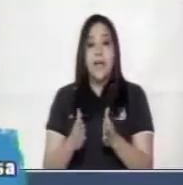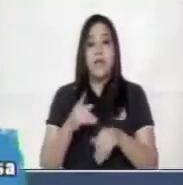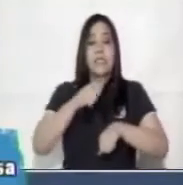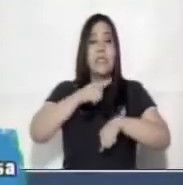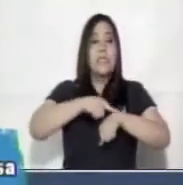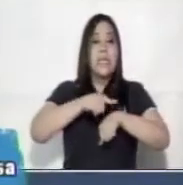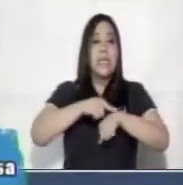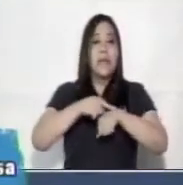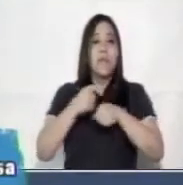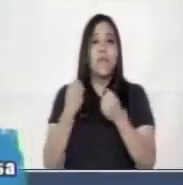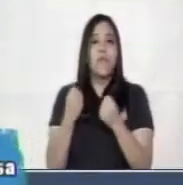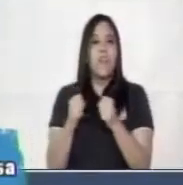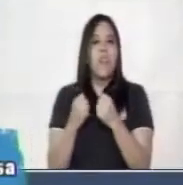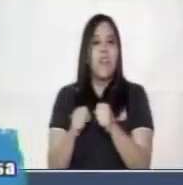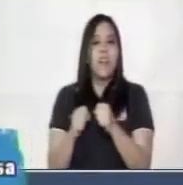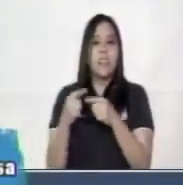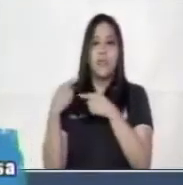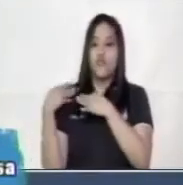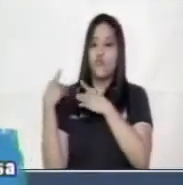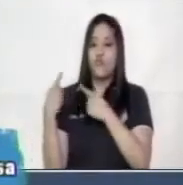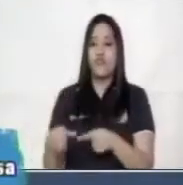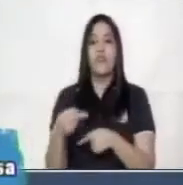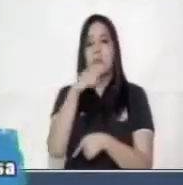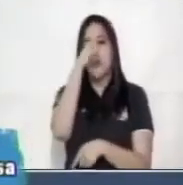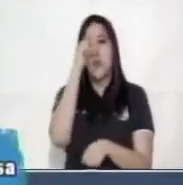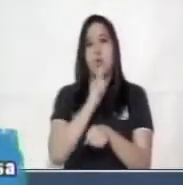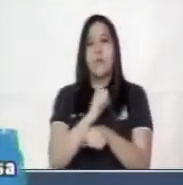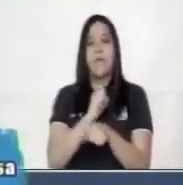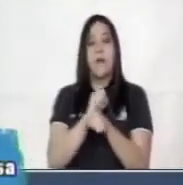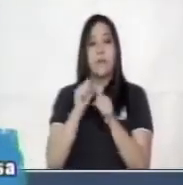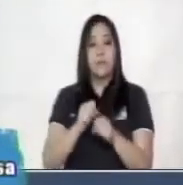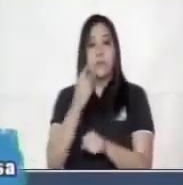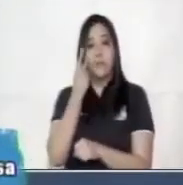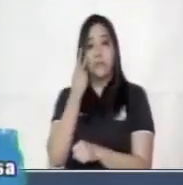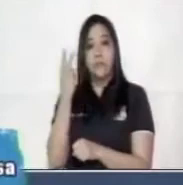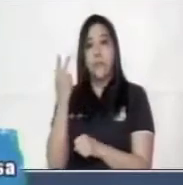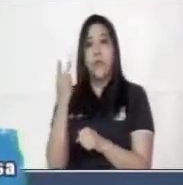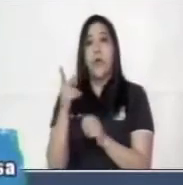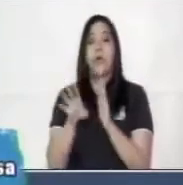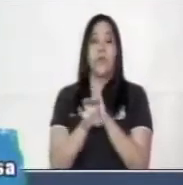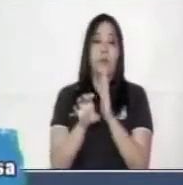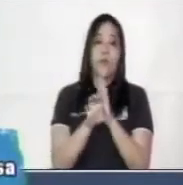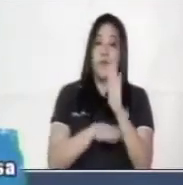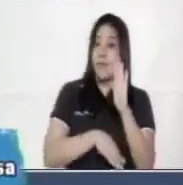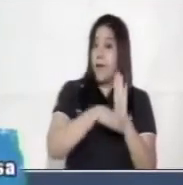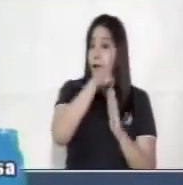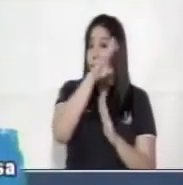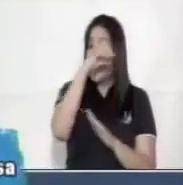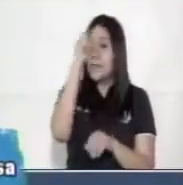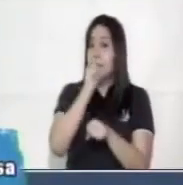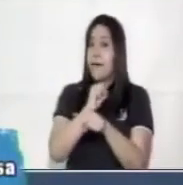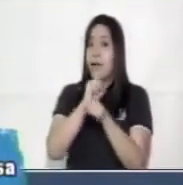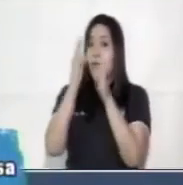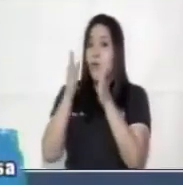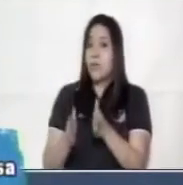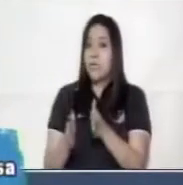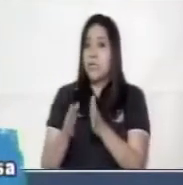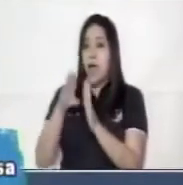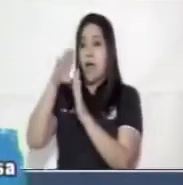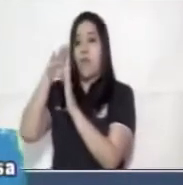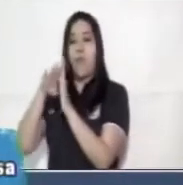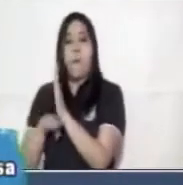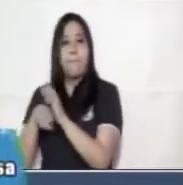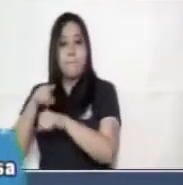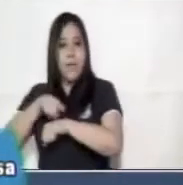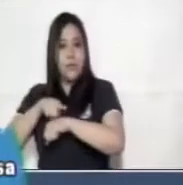tardan en realizar un trabajo. Observa que cuando hay más trabajadores se tardan menos tiempo y si